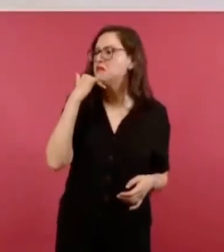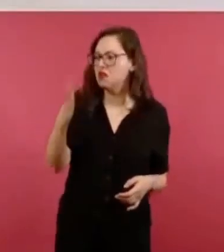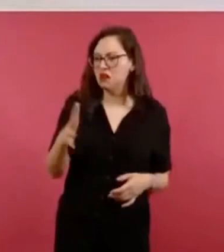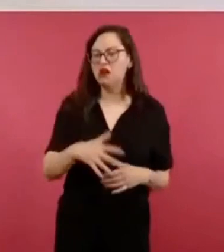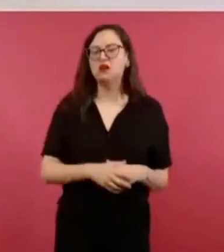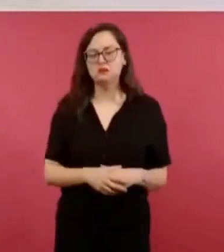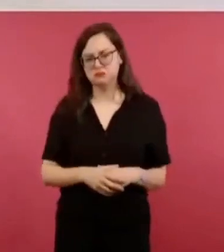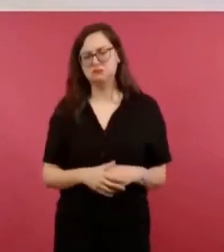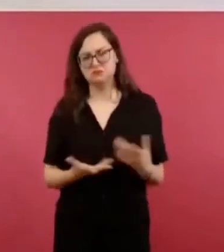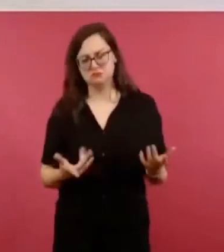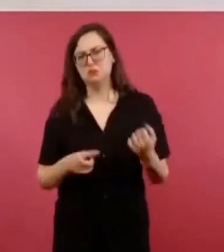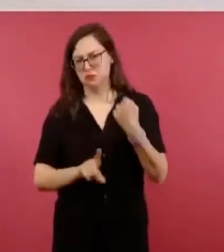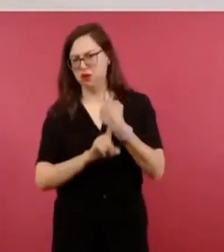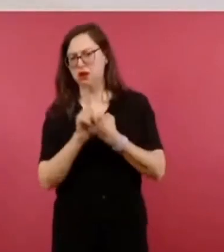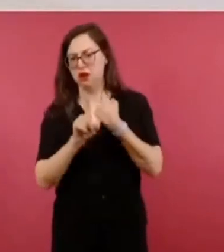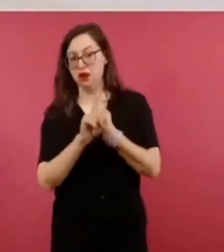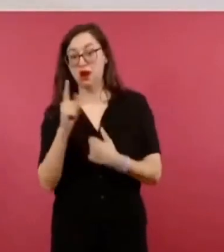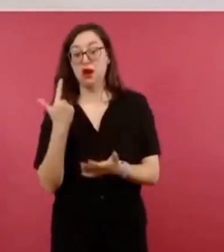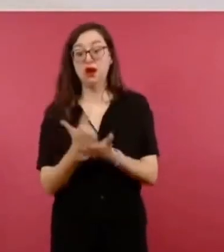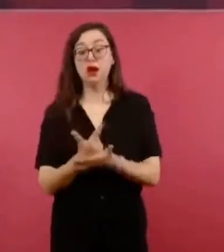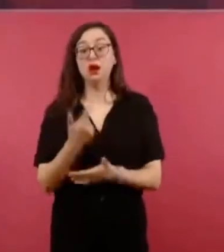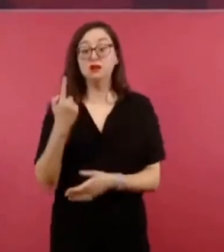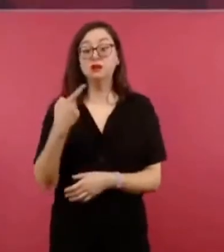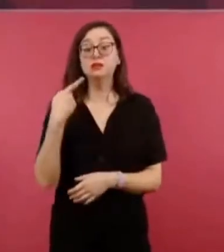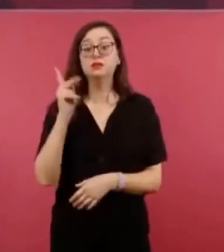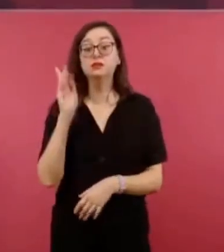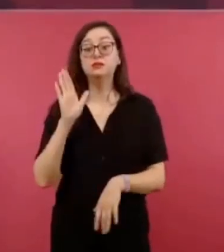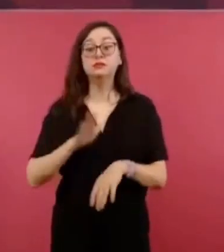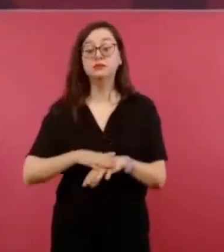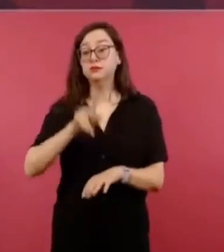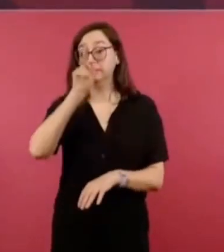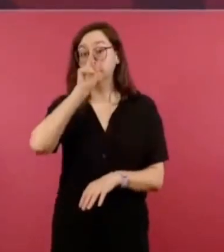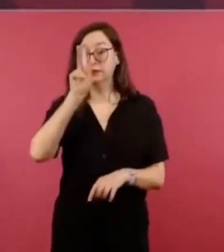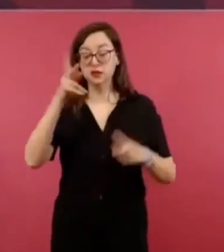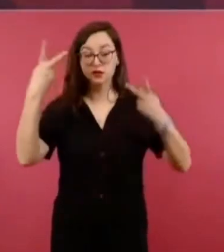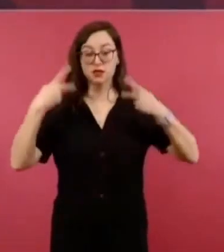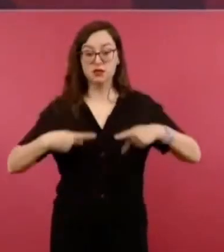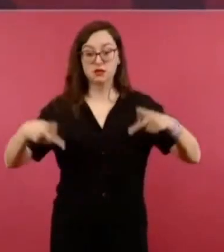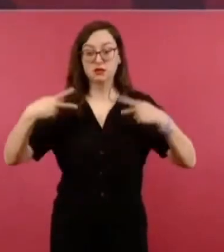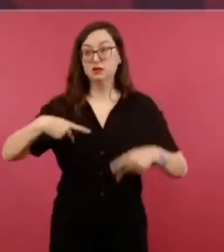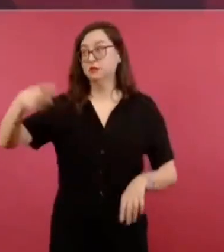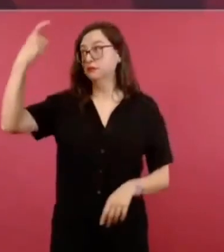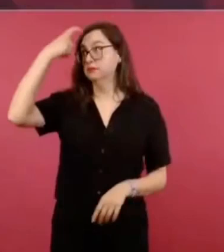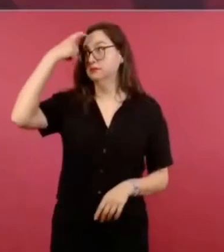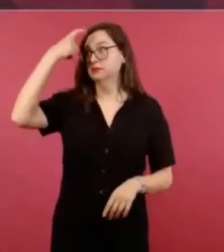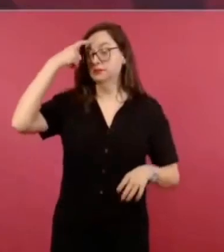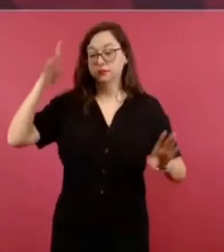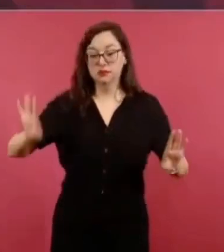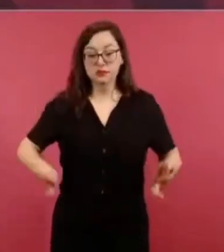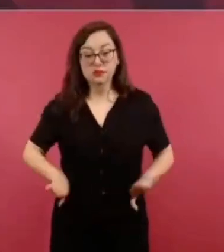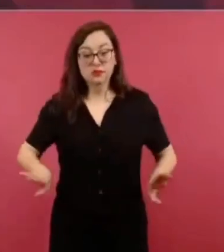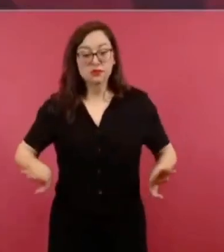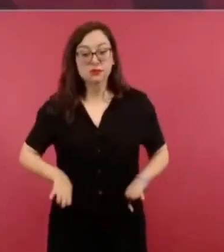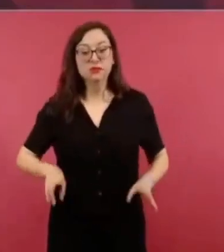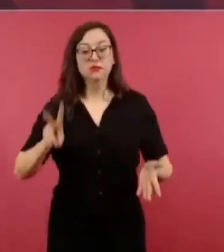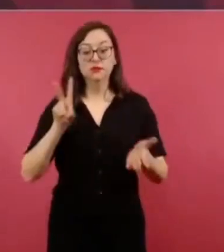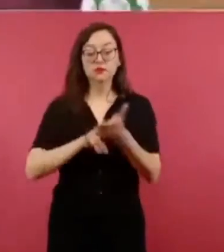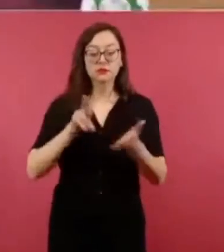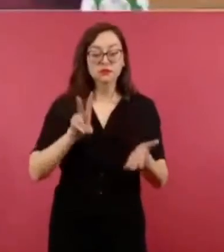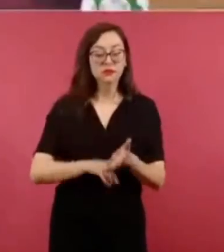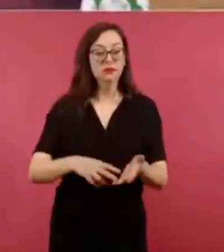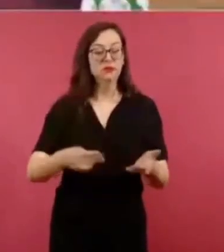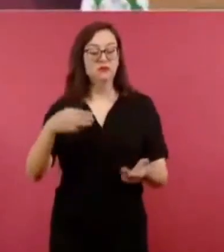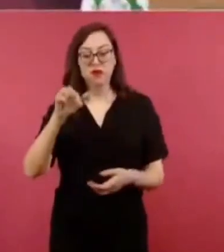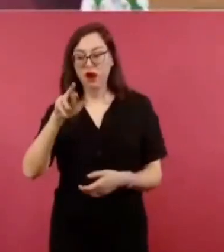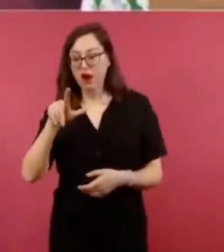No solo es eso, era la pérdida de valores morales, culturales,